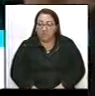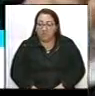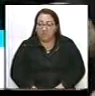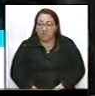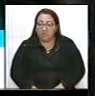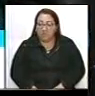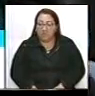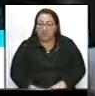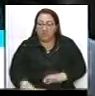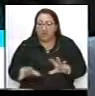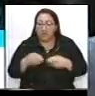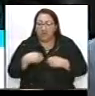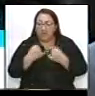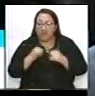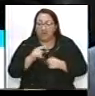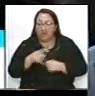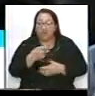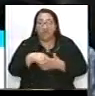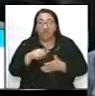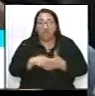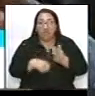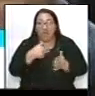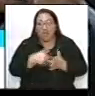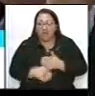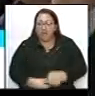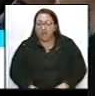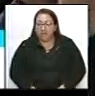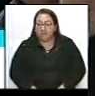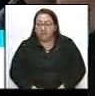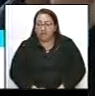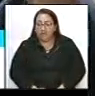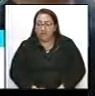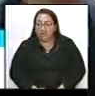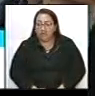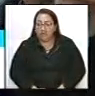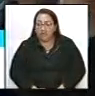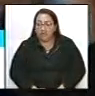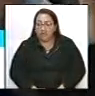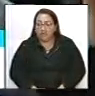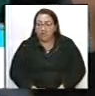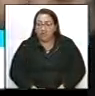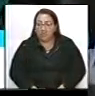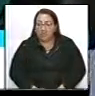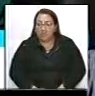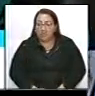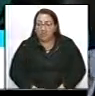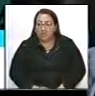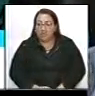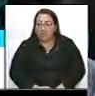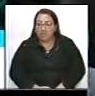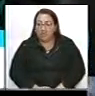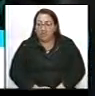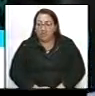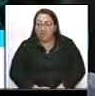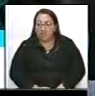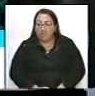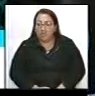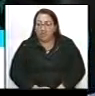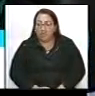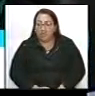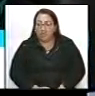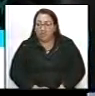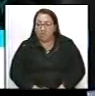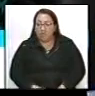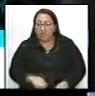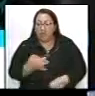Y él solamente afirma que él firmó el oficio. Entonces, miren cuántas veces ha ido cambiando. Y el